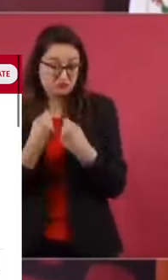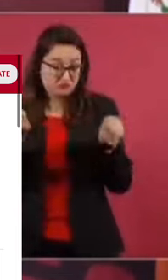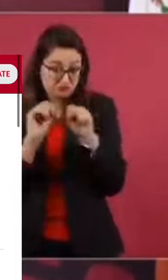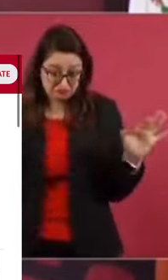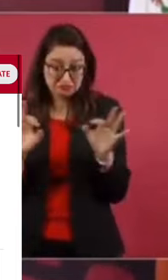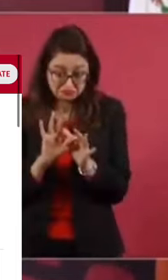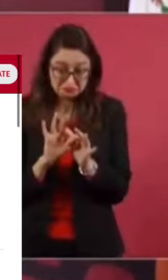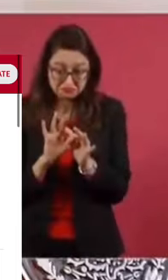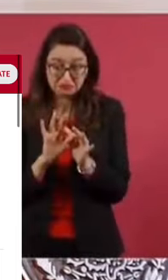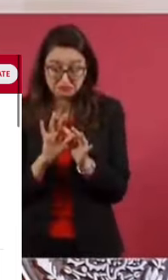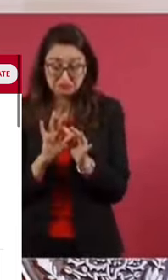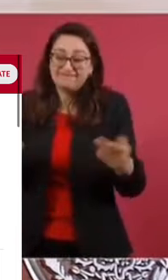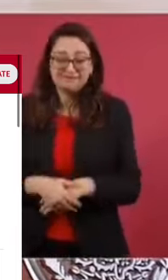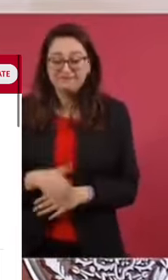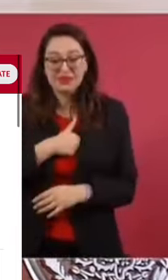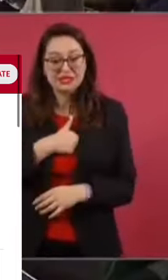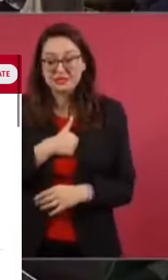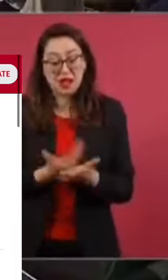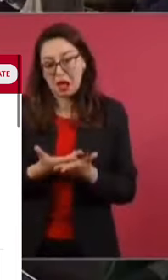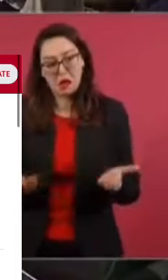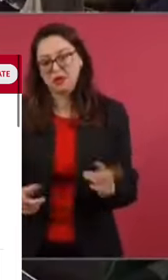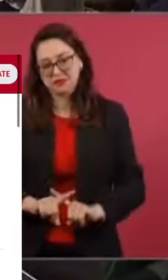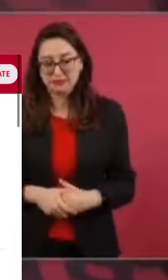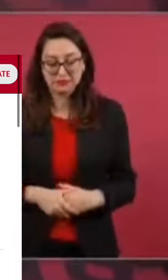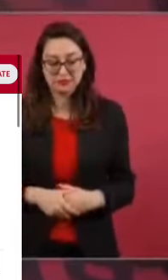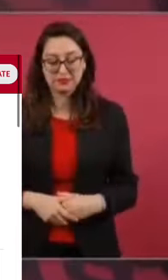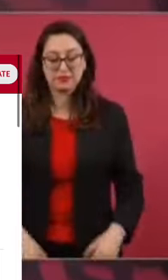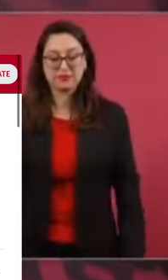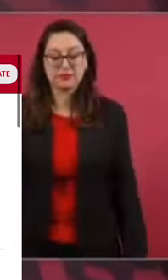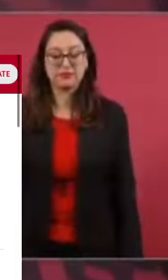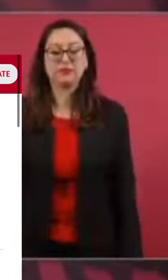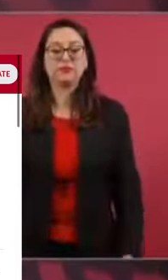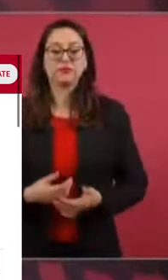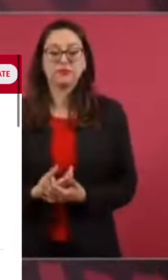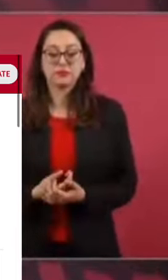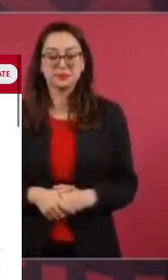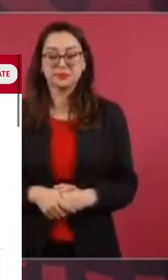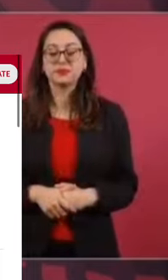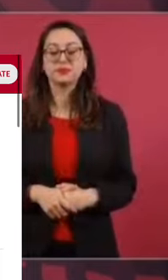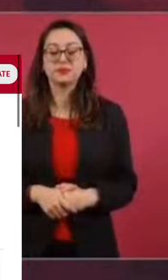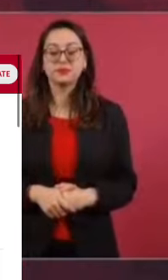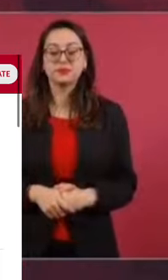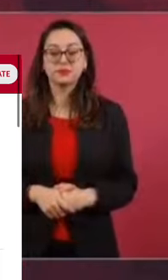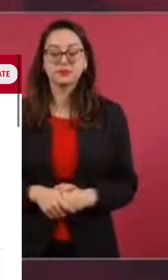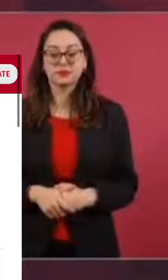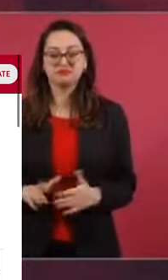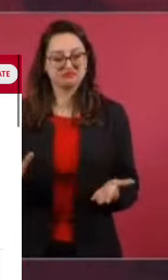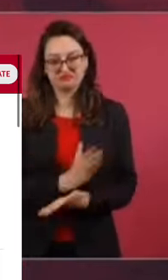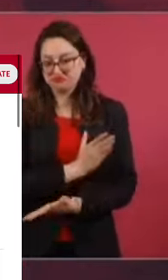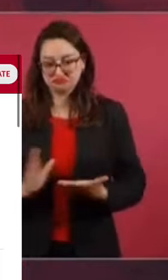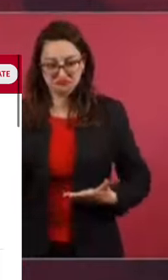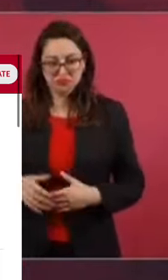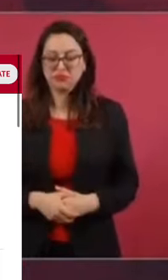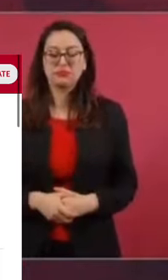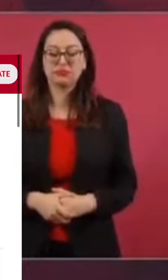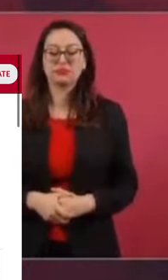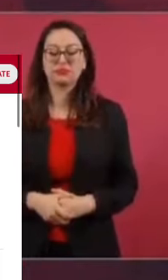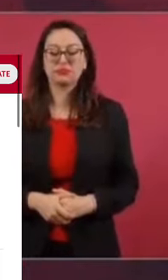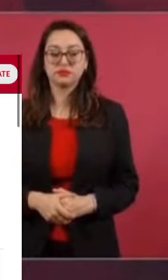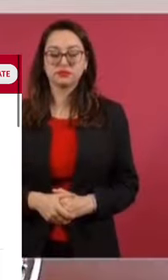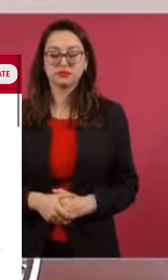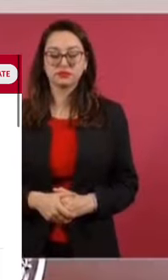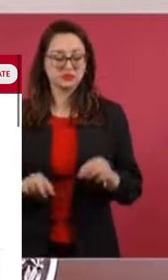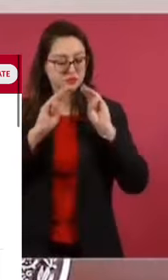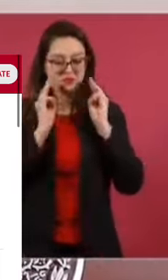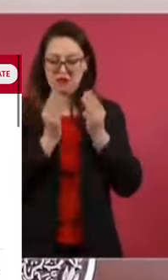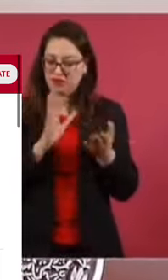existir, lamentablemente, un narcoestado. Eso ya no existe en el país. No existe esa asociación delictuosa. Está bien pintada la raya. Una cosa es